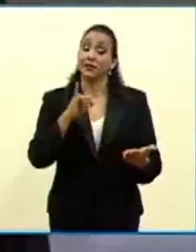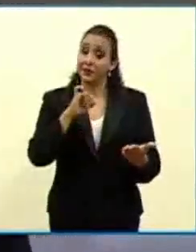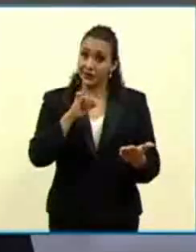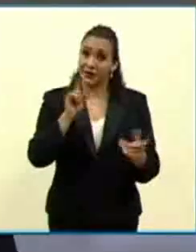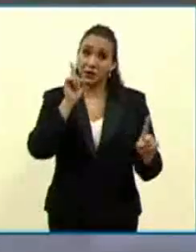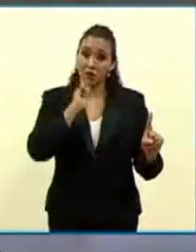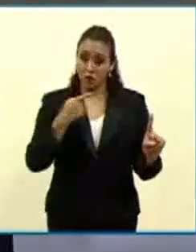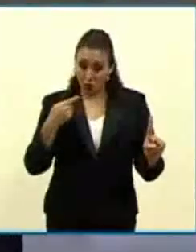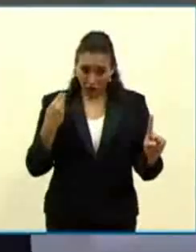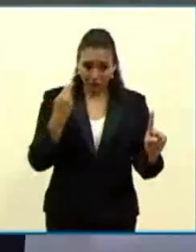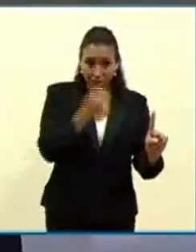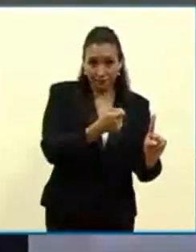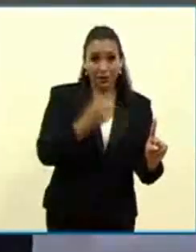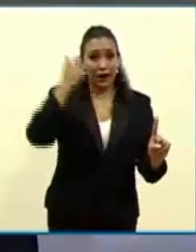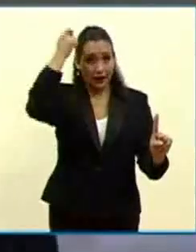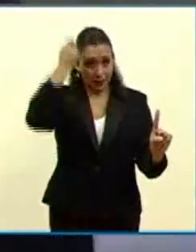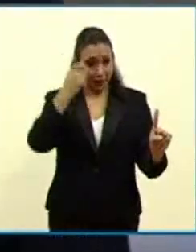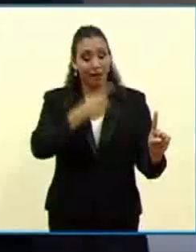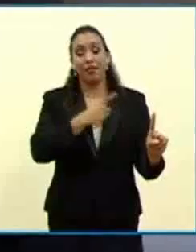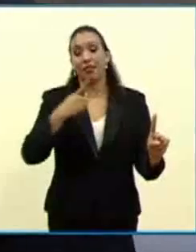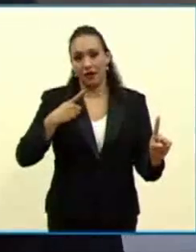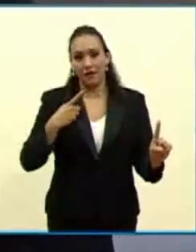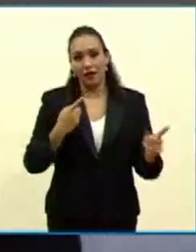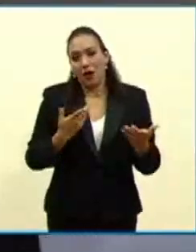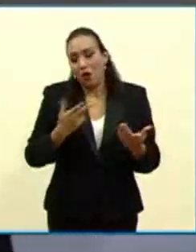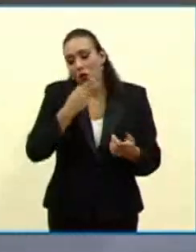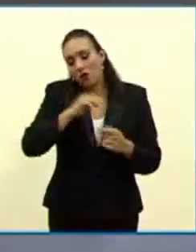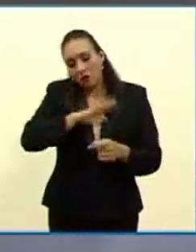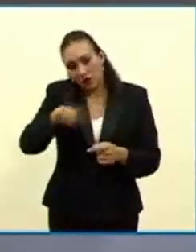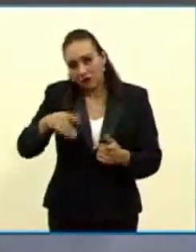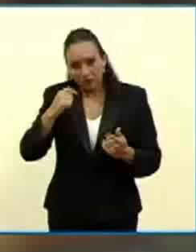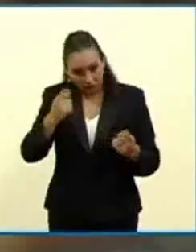beneficios laborales de un trabajador ante su deceso.